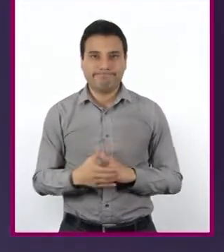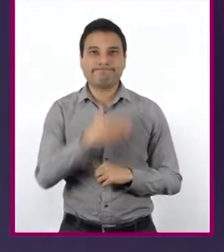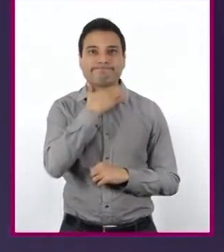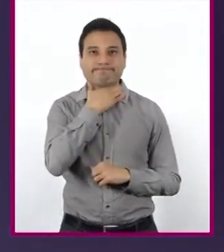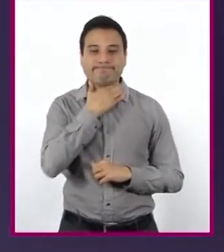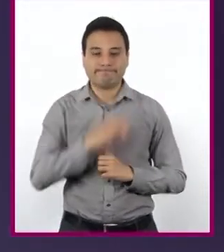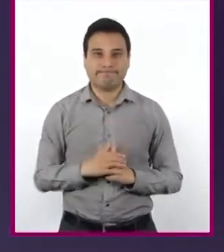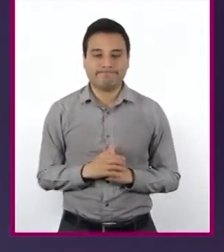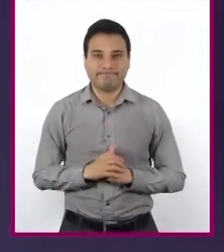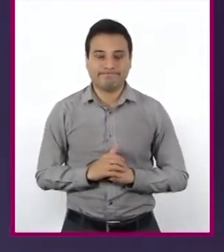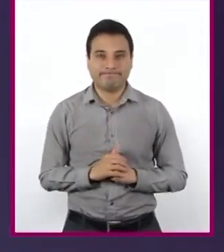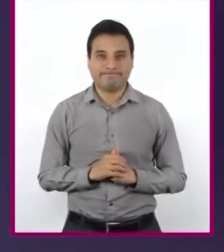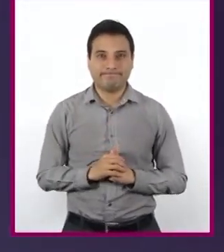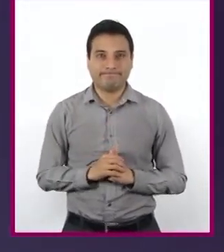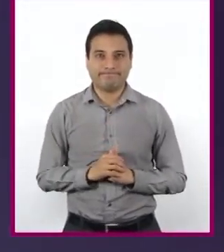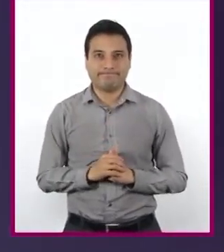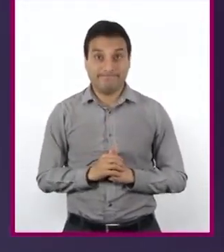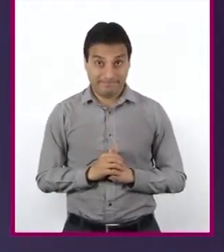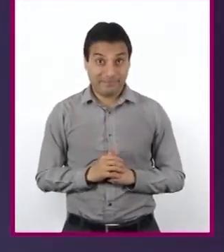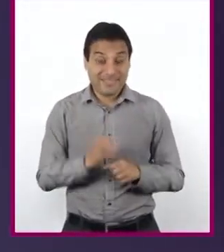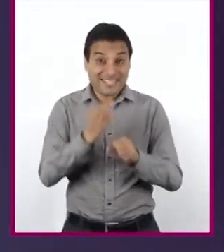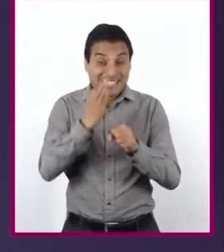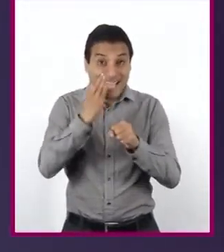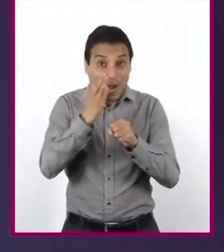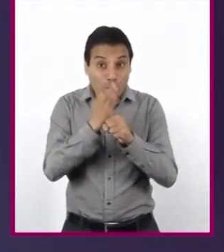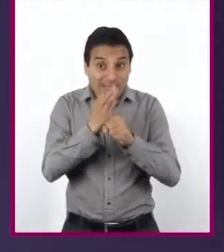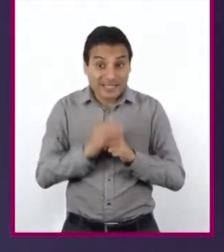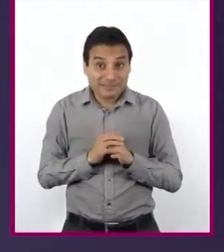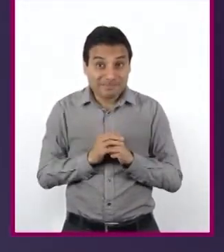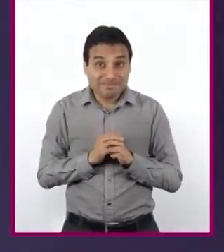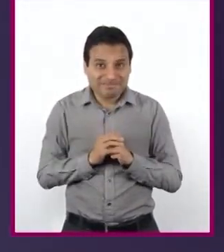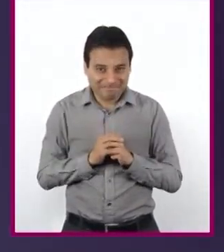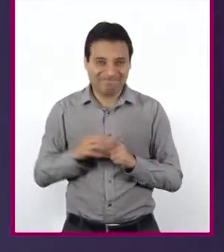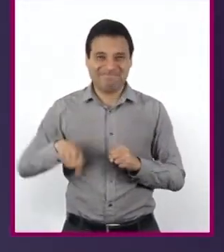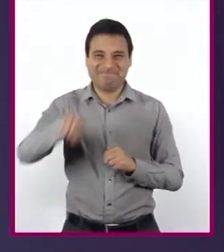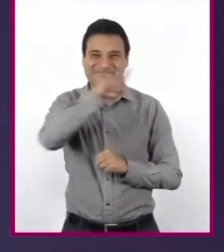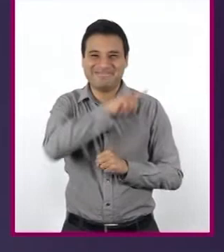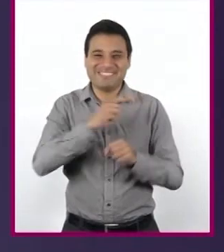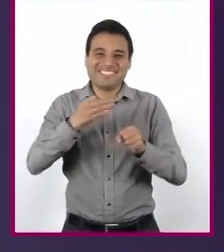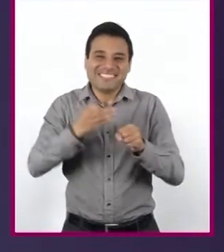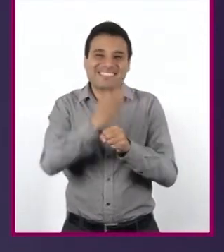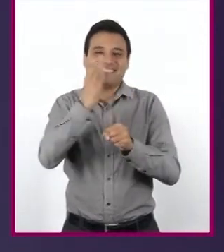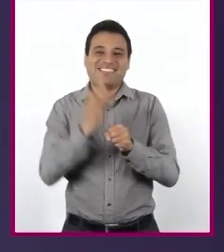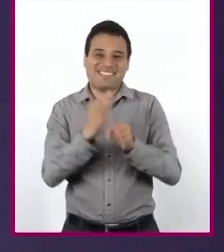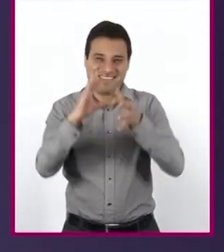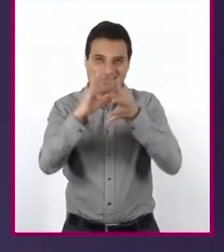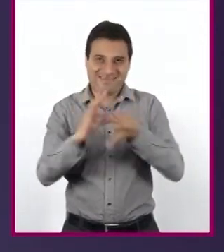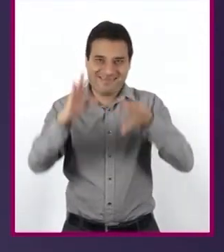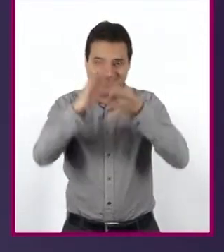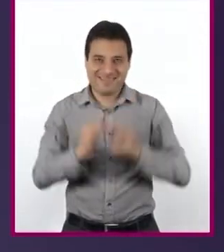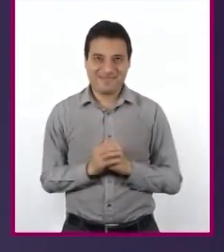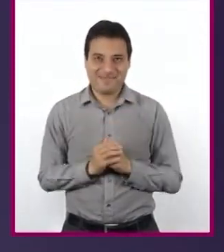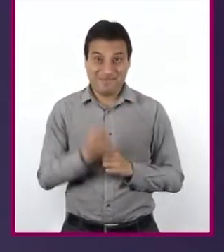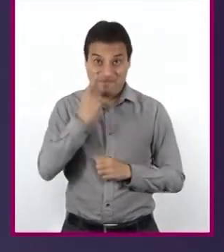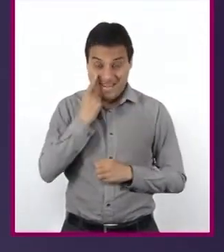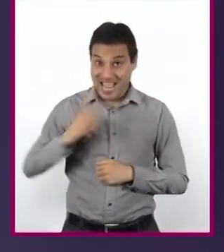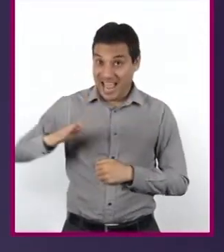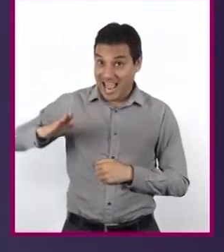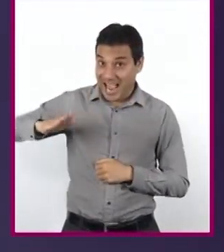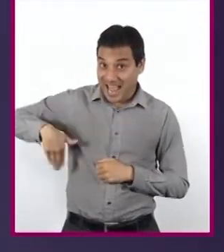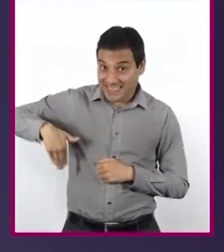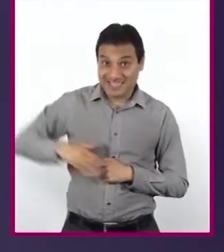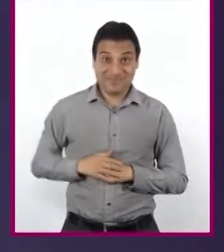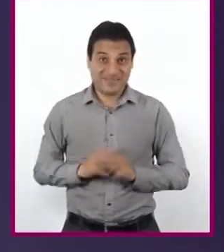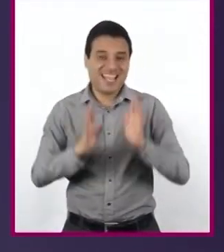órbita. Es momento de hacer un espacio de humor químico de lo que hemos visto